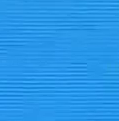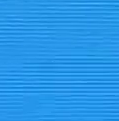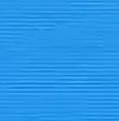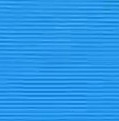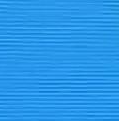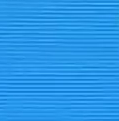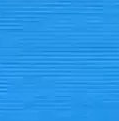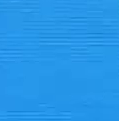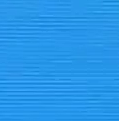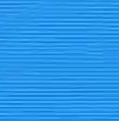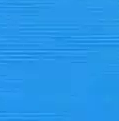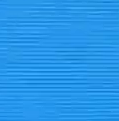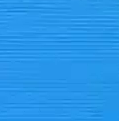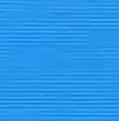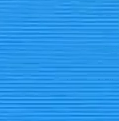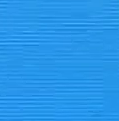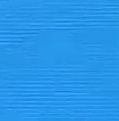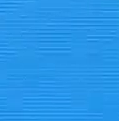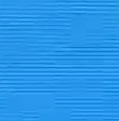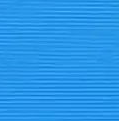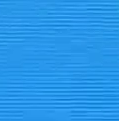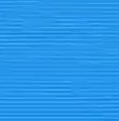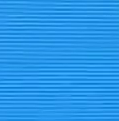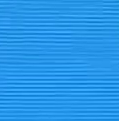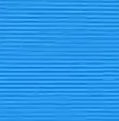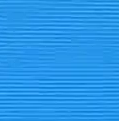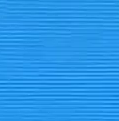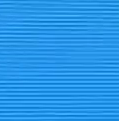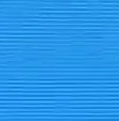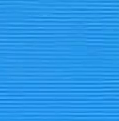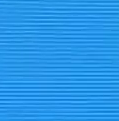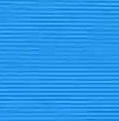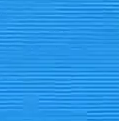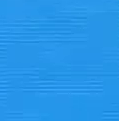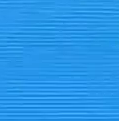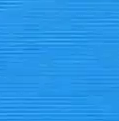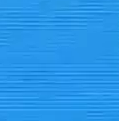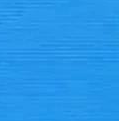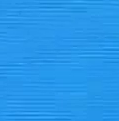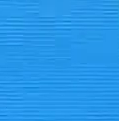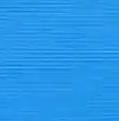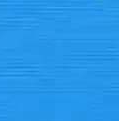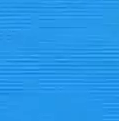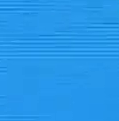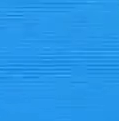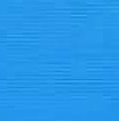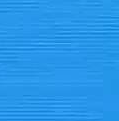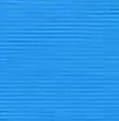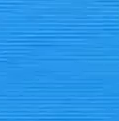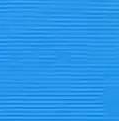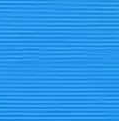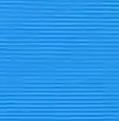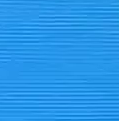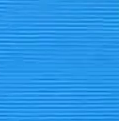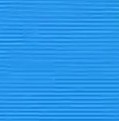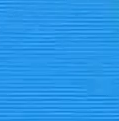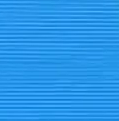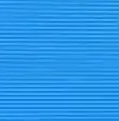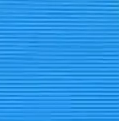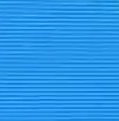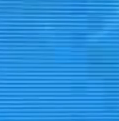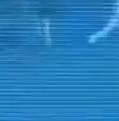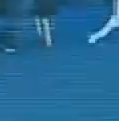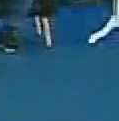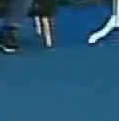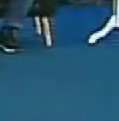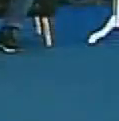corporaciones. Y a veces, bueno, tú sabes que, perdóname Mónica, yo no soy tan optimista porque no es que el mapa